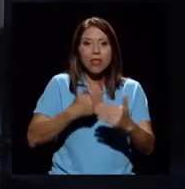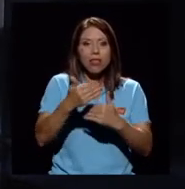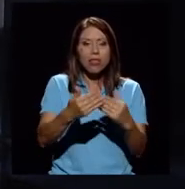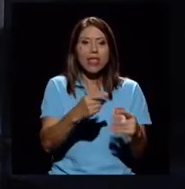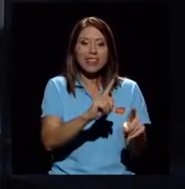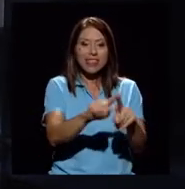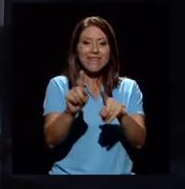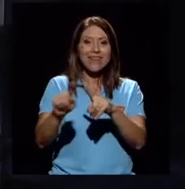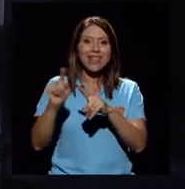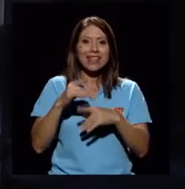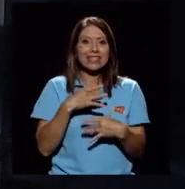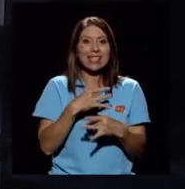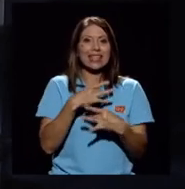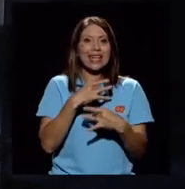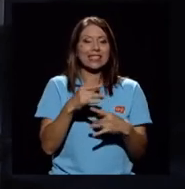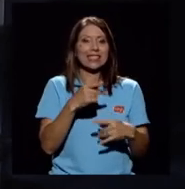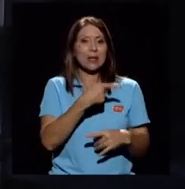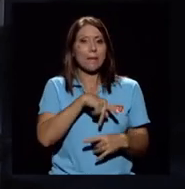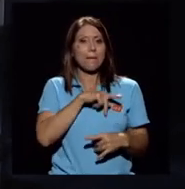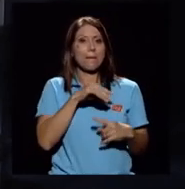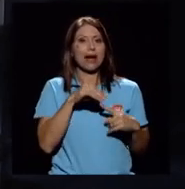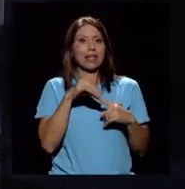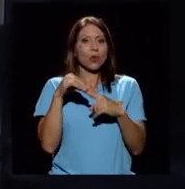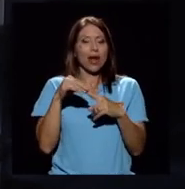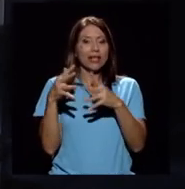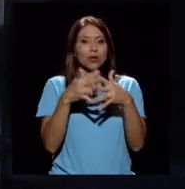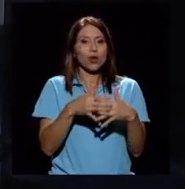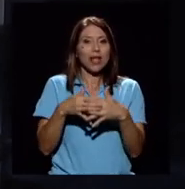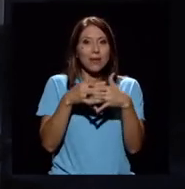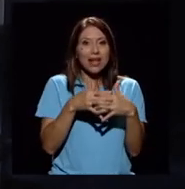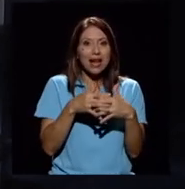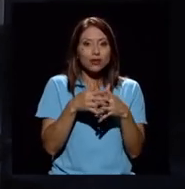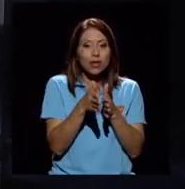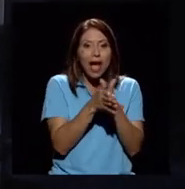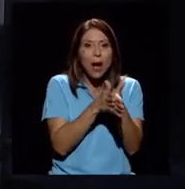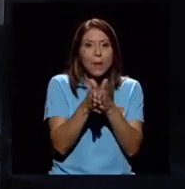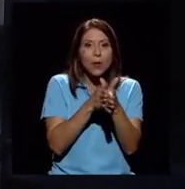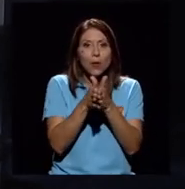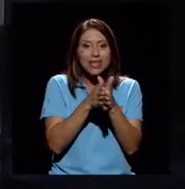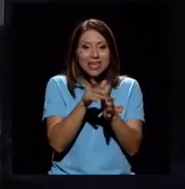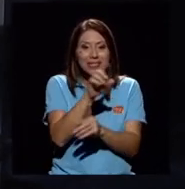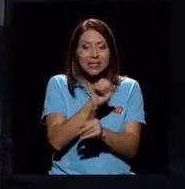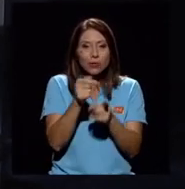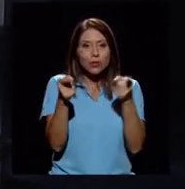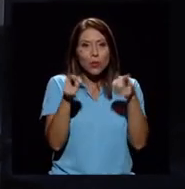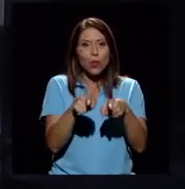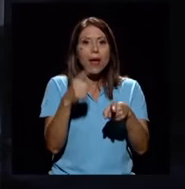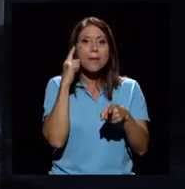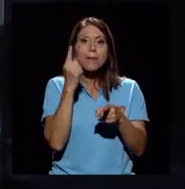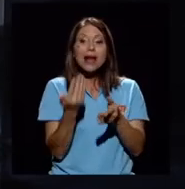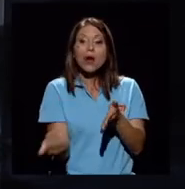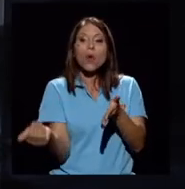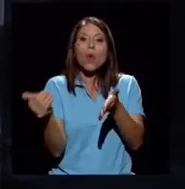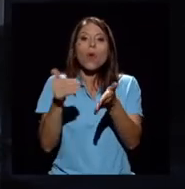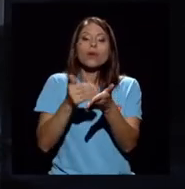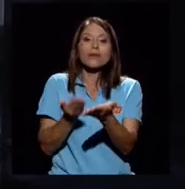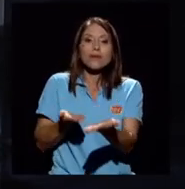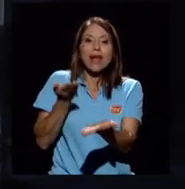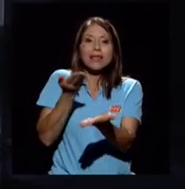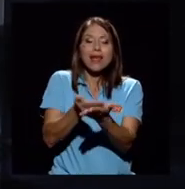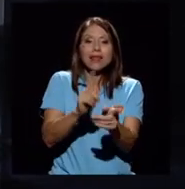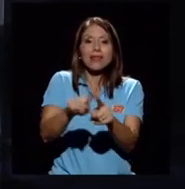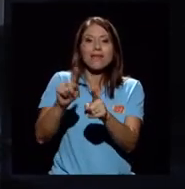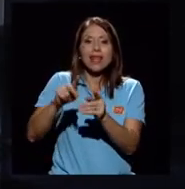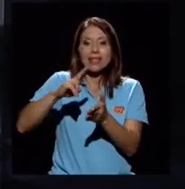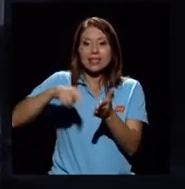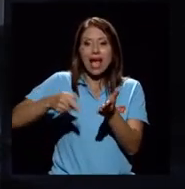particulares norteamericanos aprovechen estas aguas revueltas para replantear acuerdos que ya están ambientes uno sabe dónde